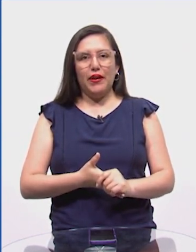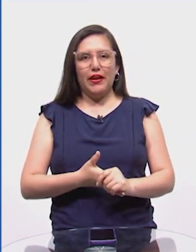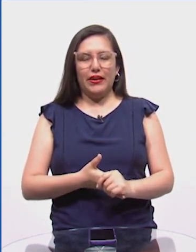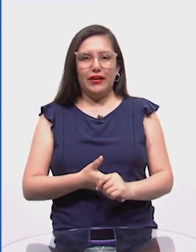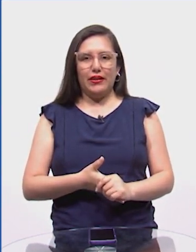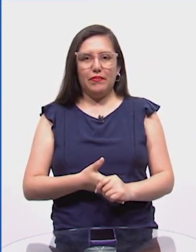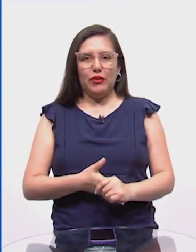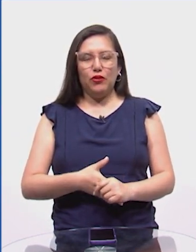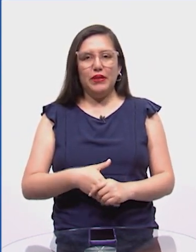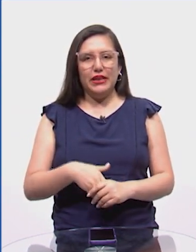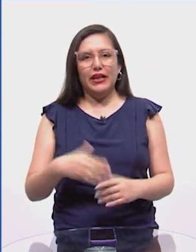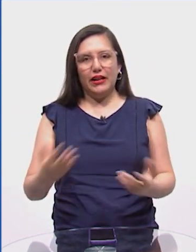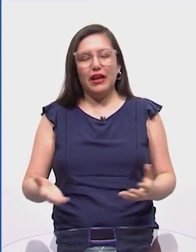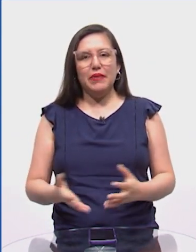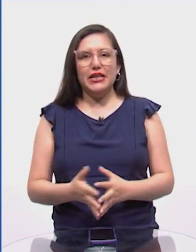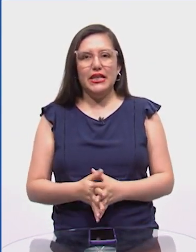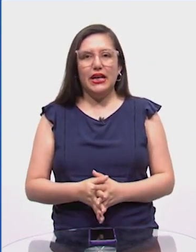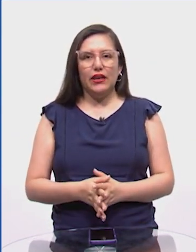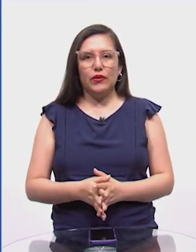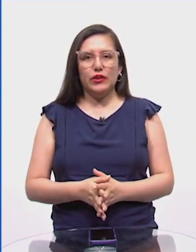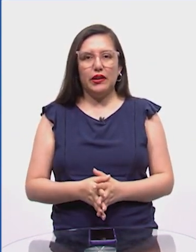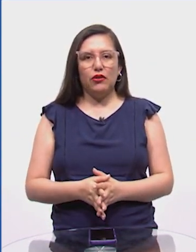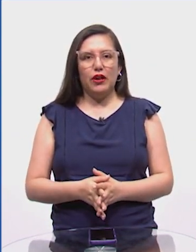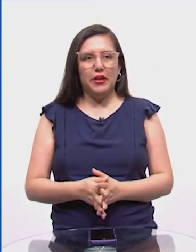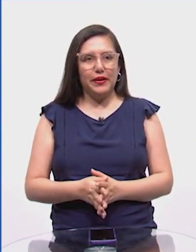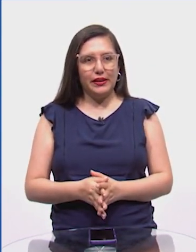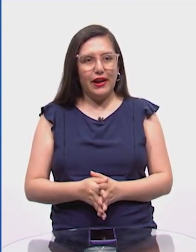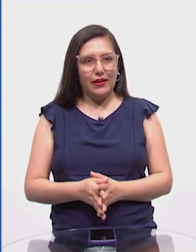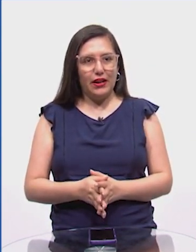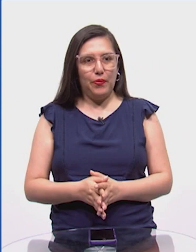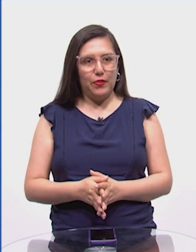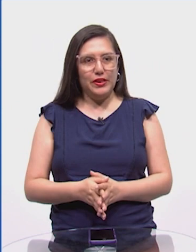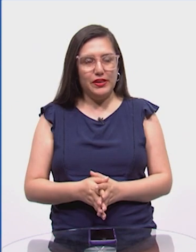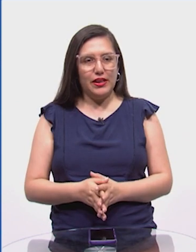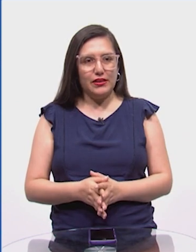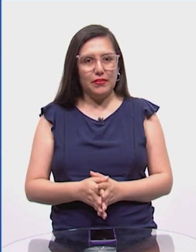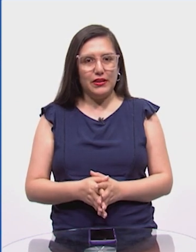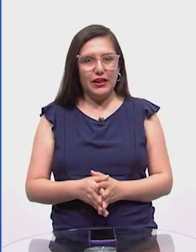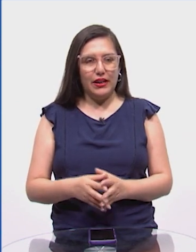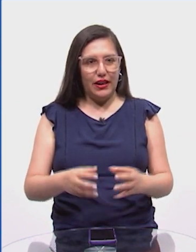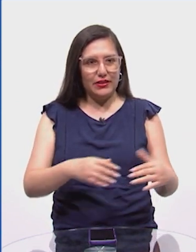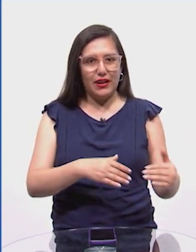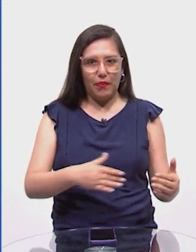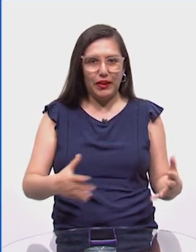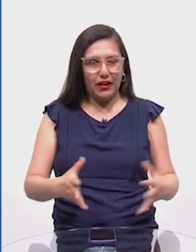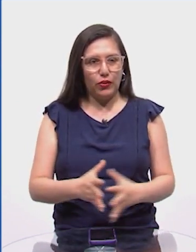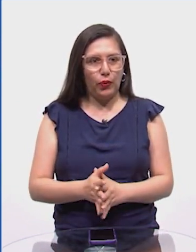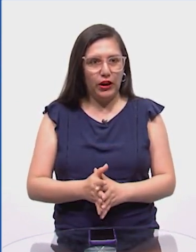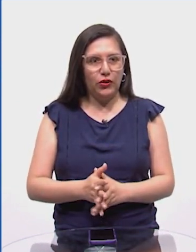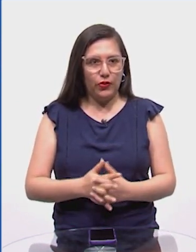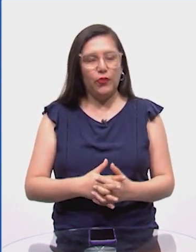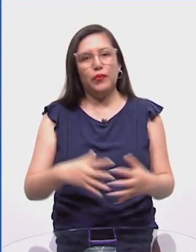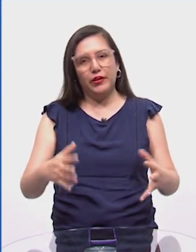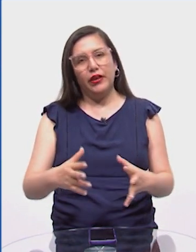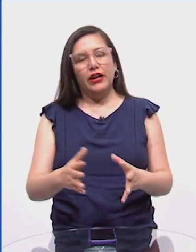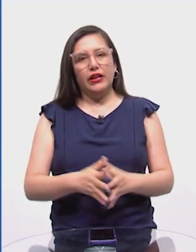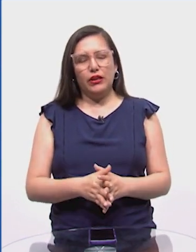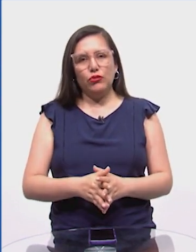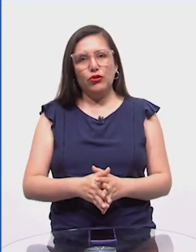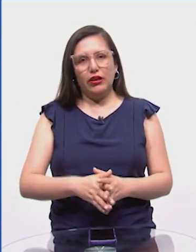usted mencionaba, en mayor medida, en gran medida, en nuestra región La Libertad, en las provincias más alejadas de la capital de Trujillo,